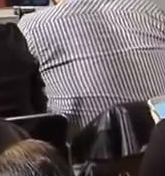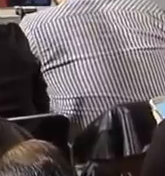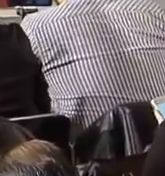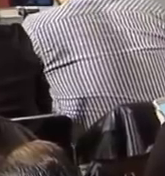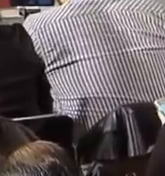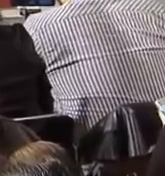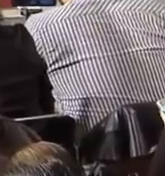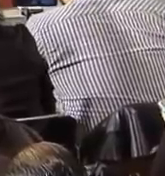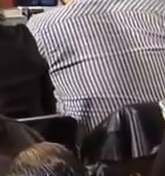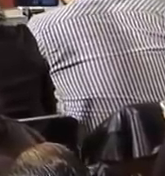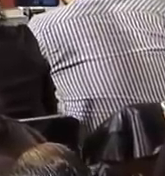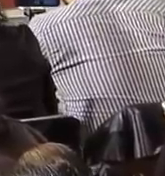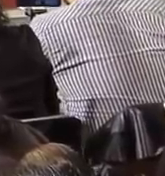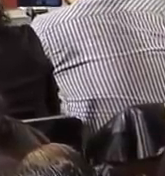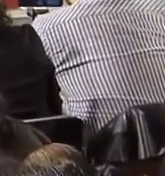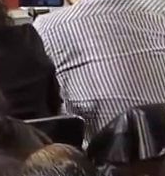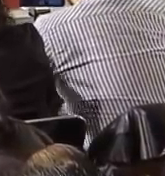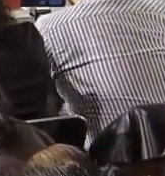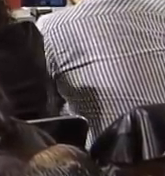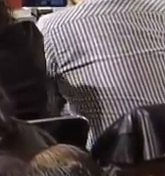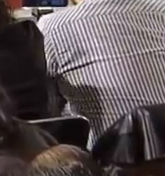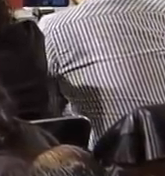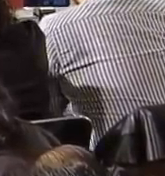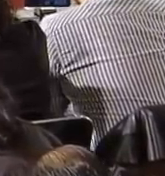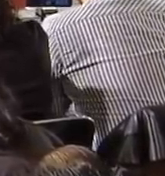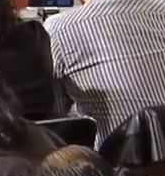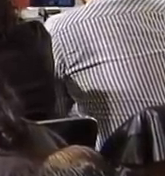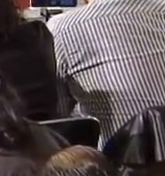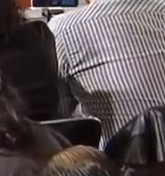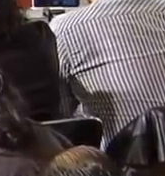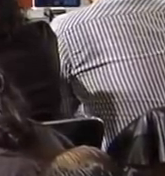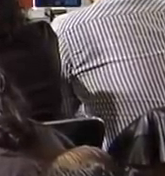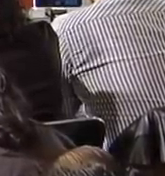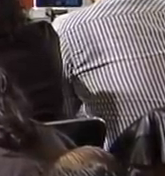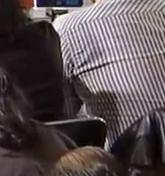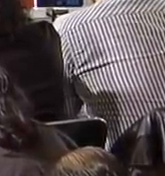Incluso el presupuesto envía